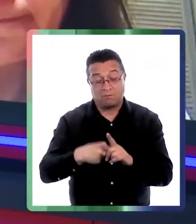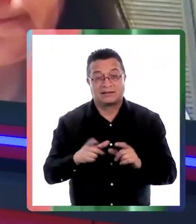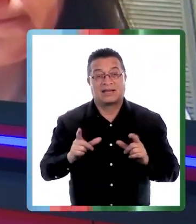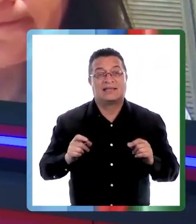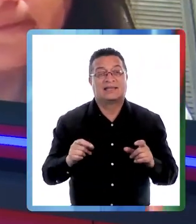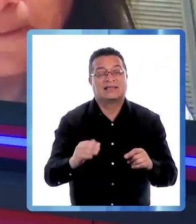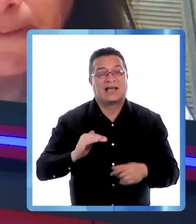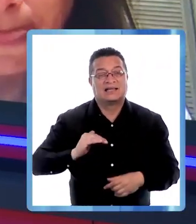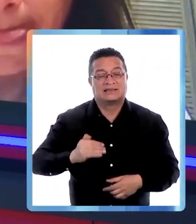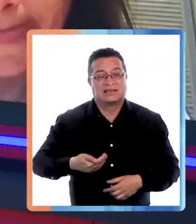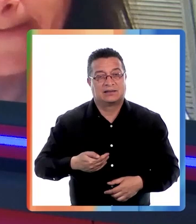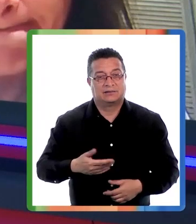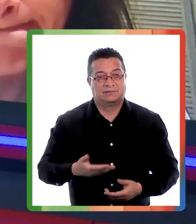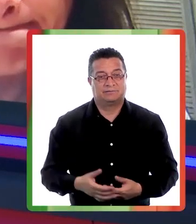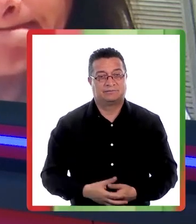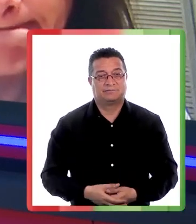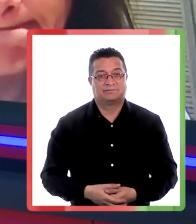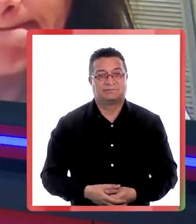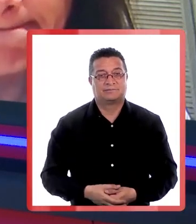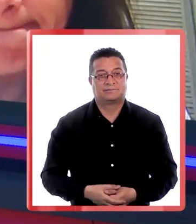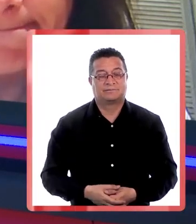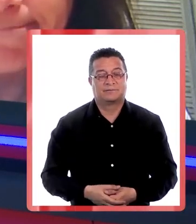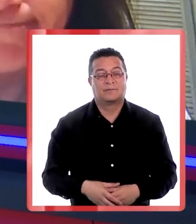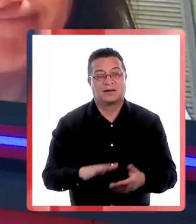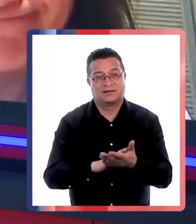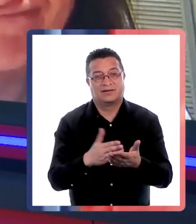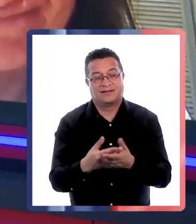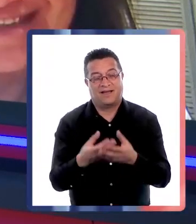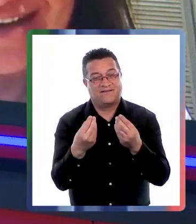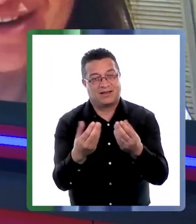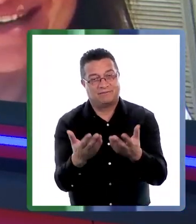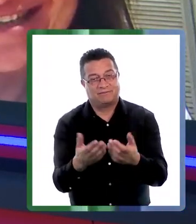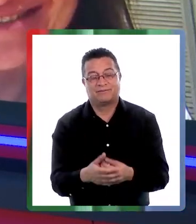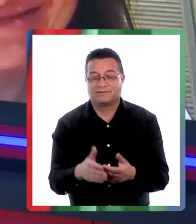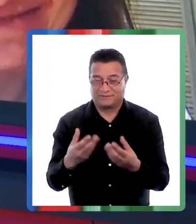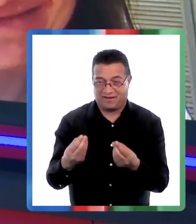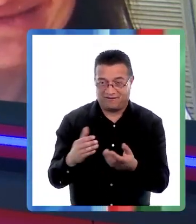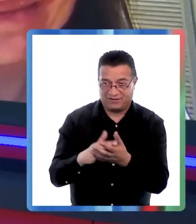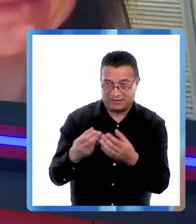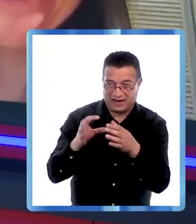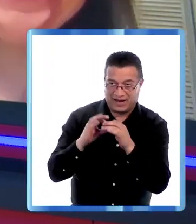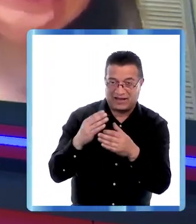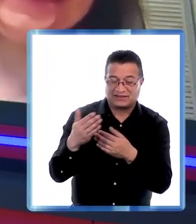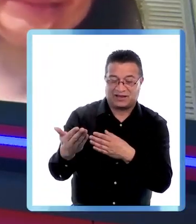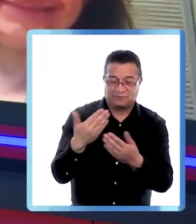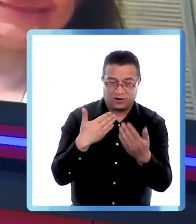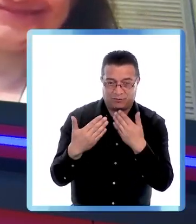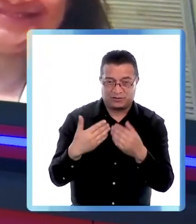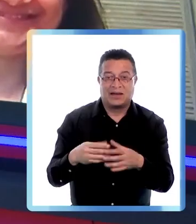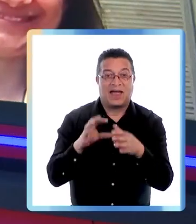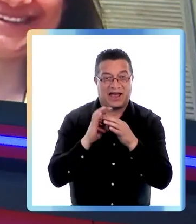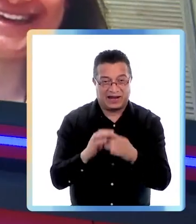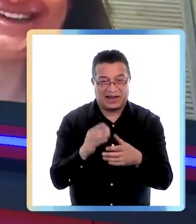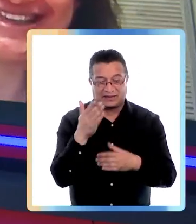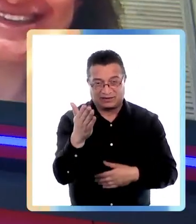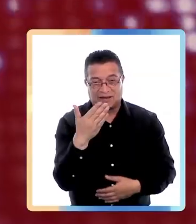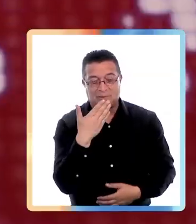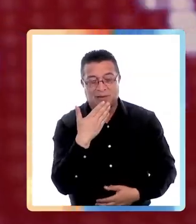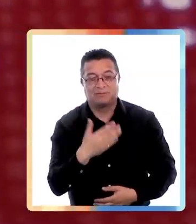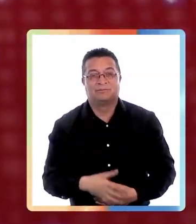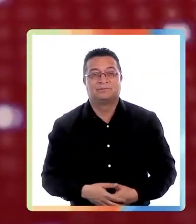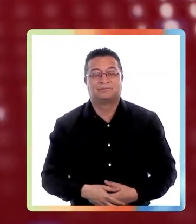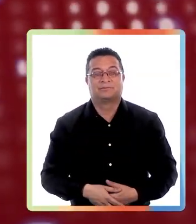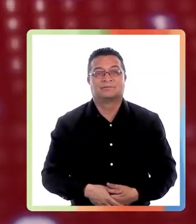mes del cáncer de mama. Que le vaya muy bien. Que le vaya muy bien. Muchas gracias por acompañarnos. Gracias, a ti